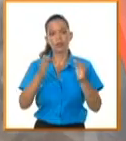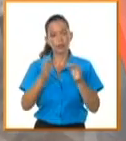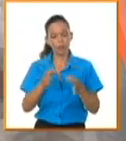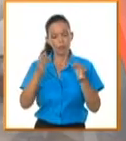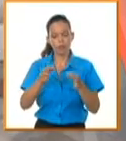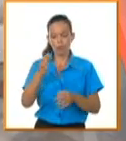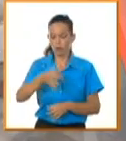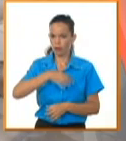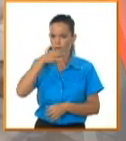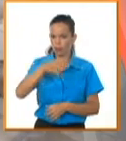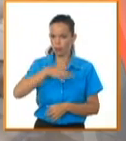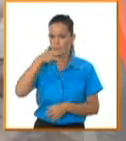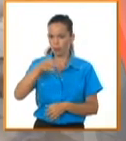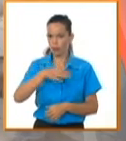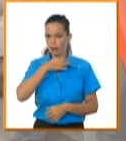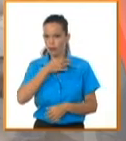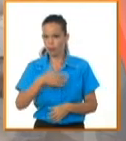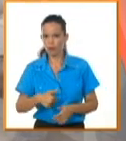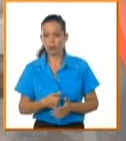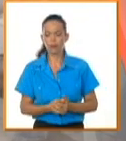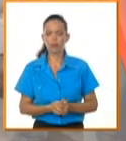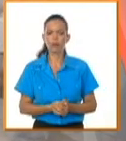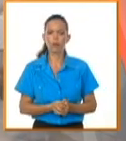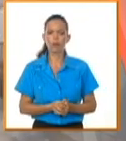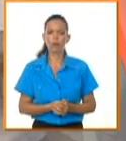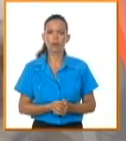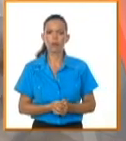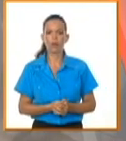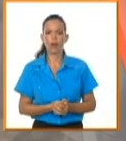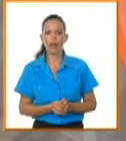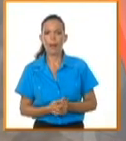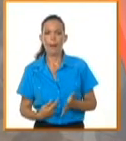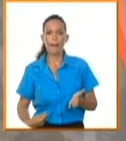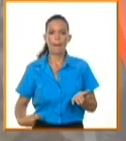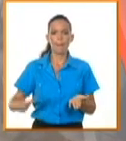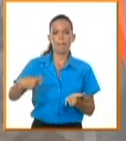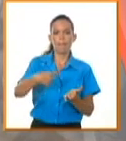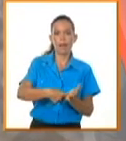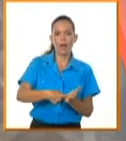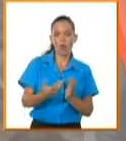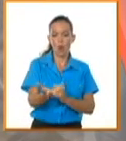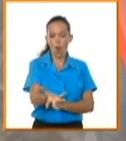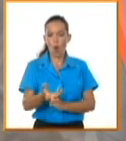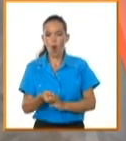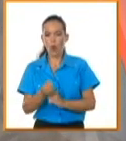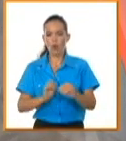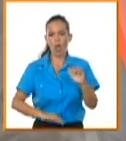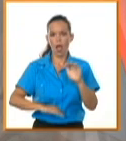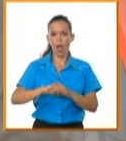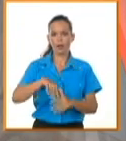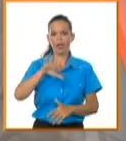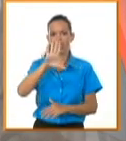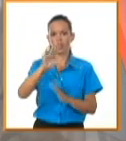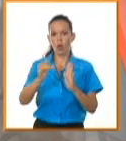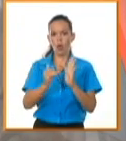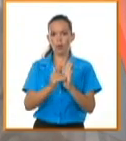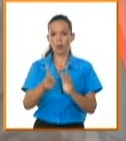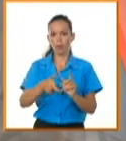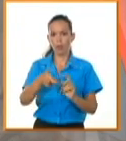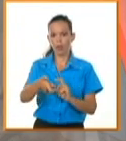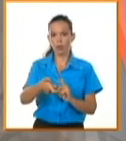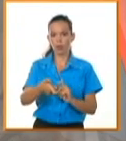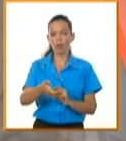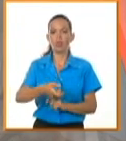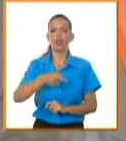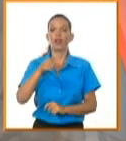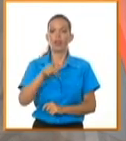es cuando se habla que las operaciones de cobre y pago hasta cinco mil pesos ellos Está también incidiendo